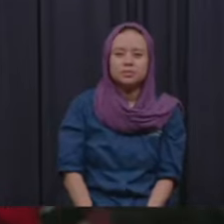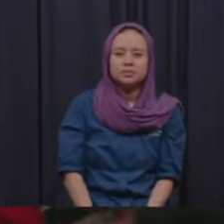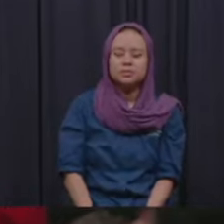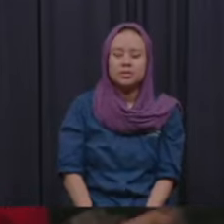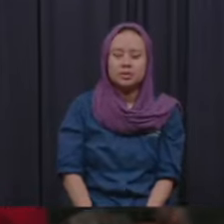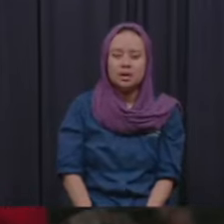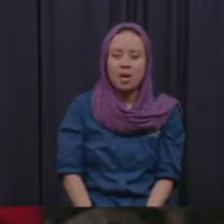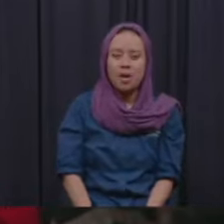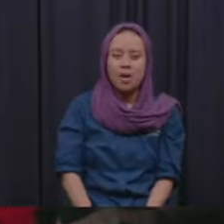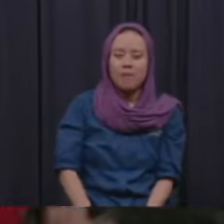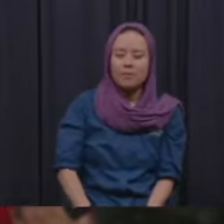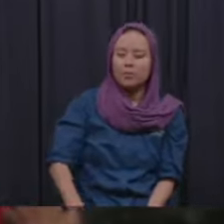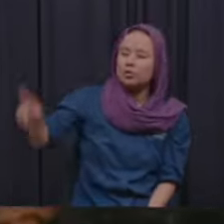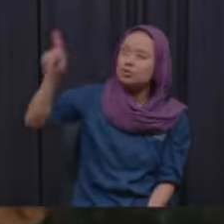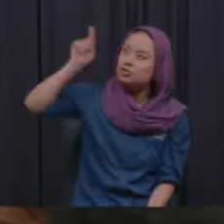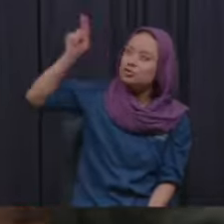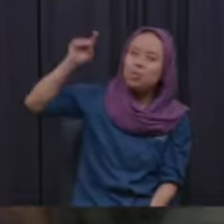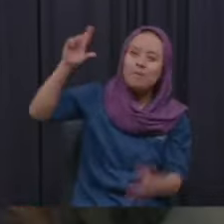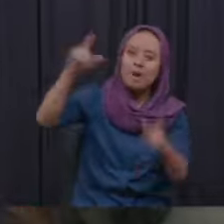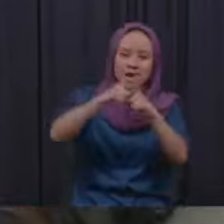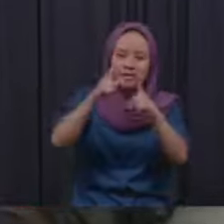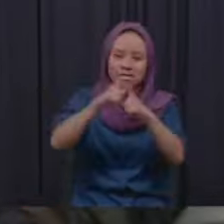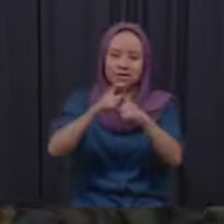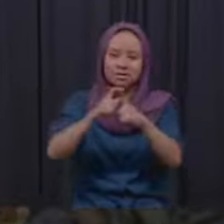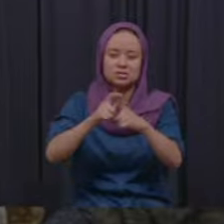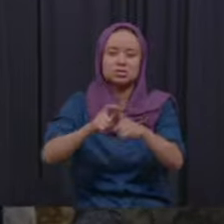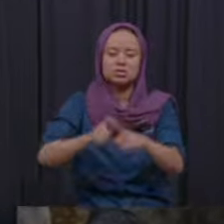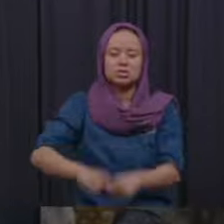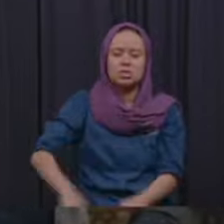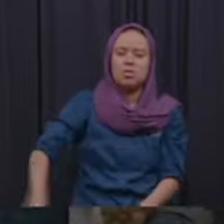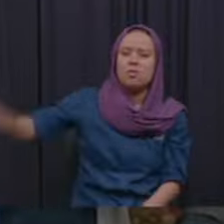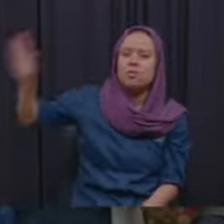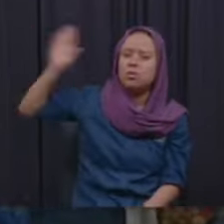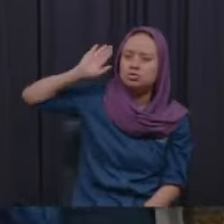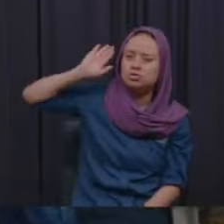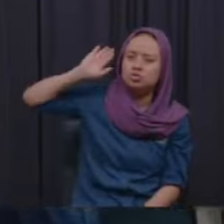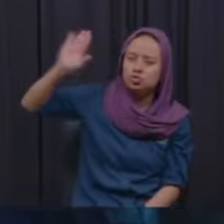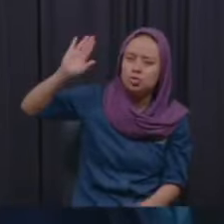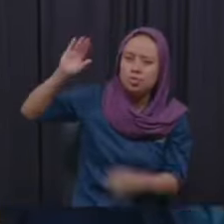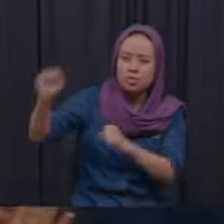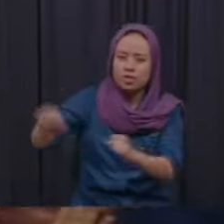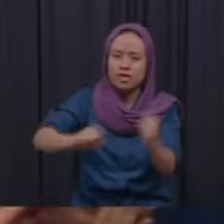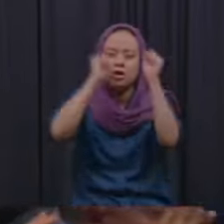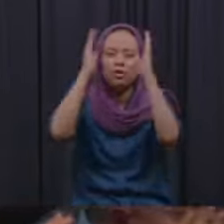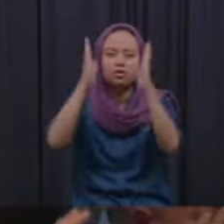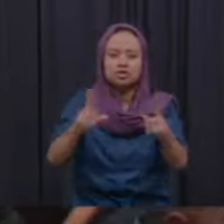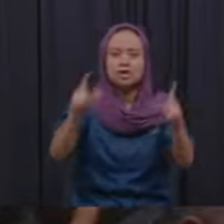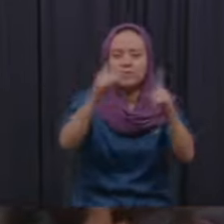Por el poder de la palabra. Por el poder de la palabra.